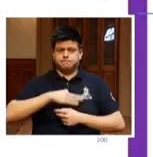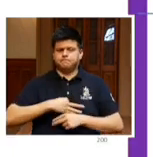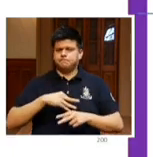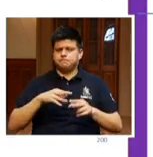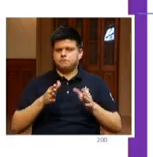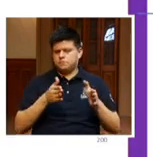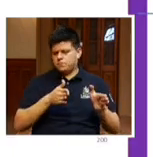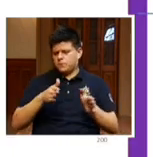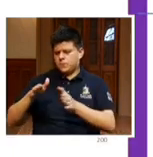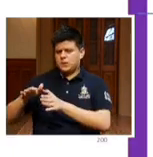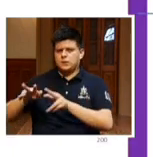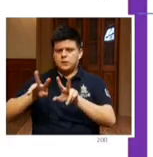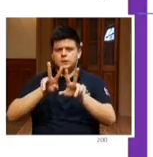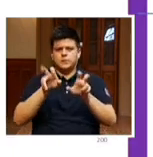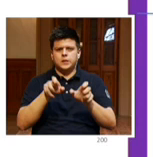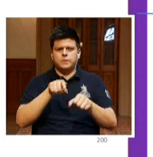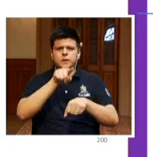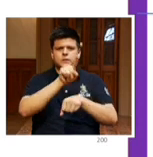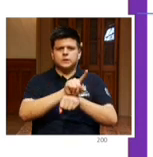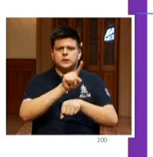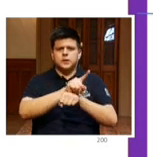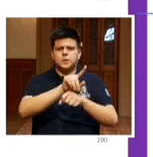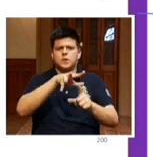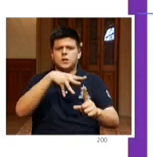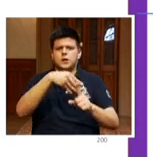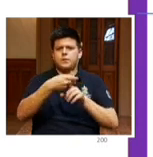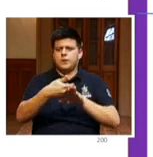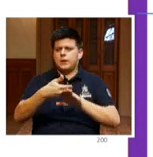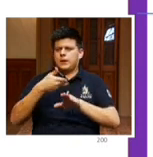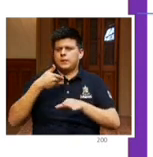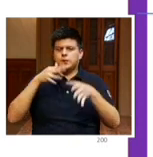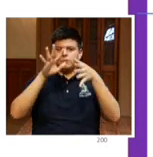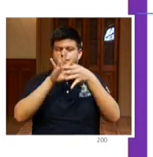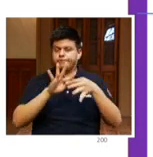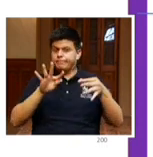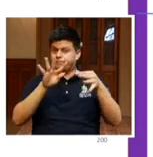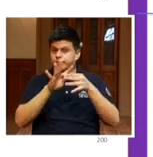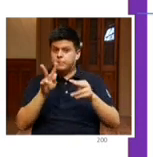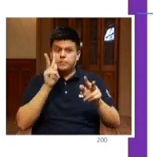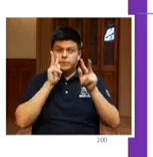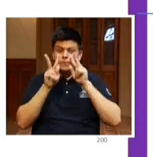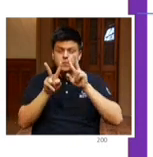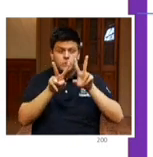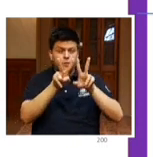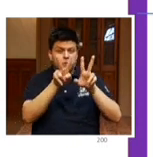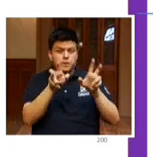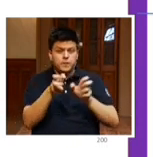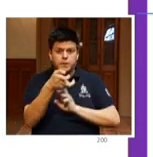Hablando de la incidencia diaria, ya habíamos comentado previamente cómo